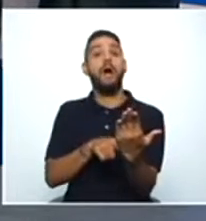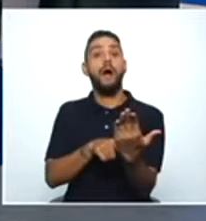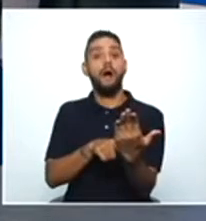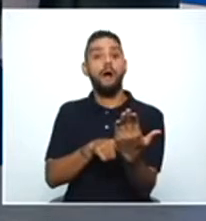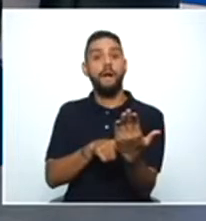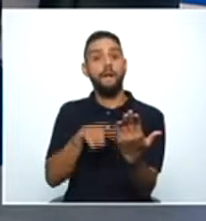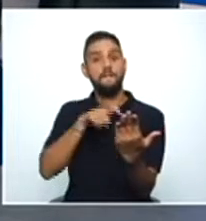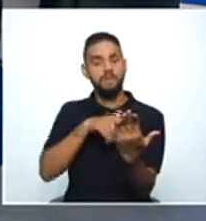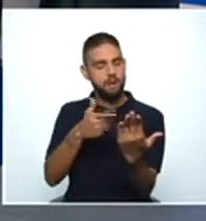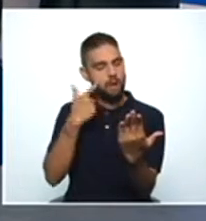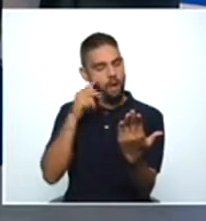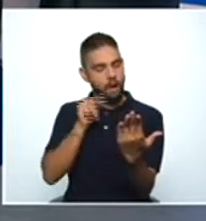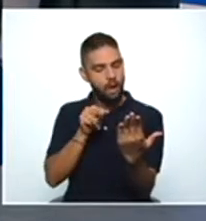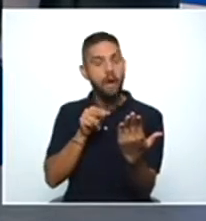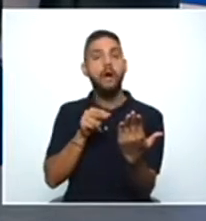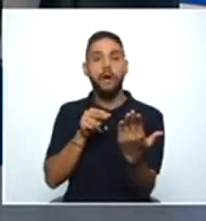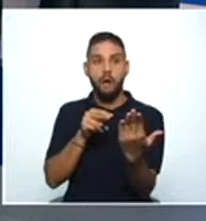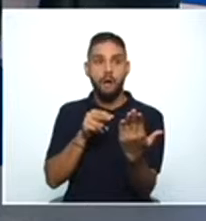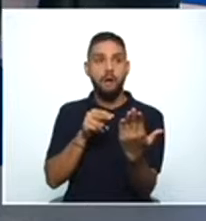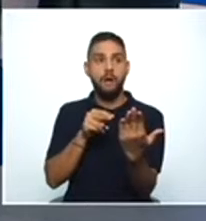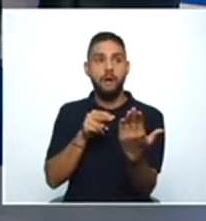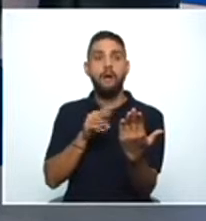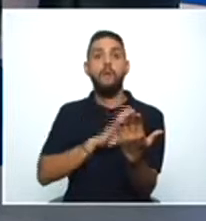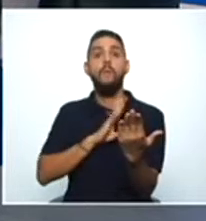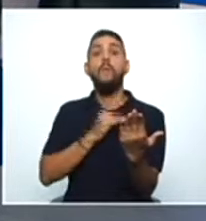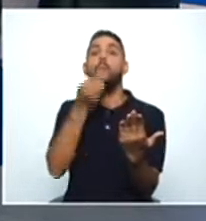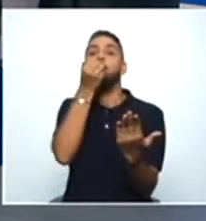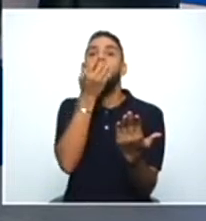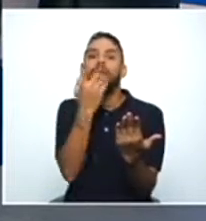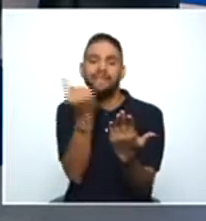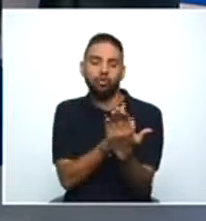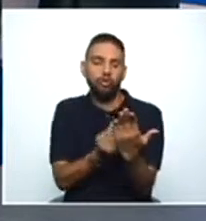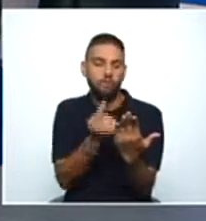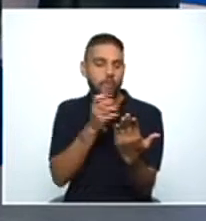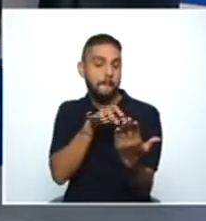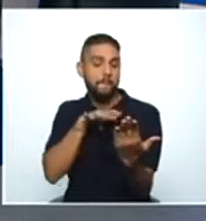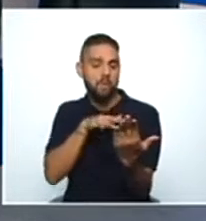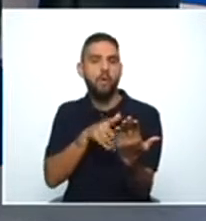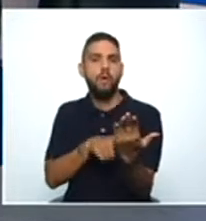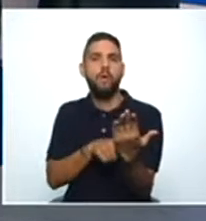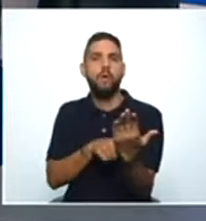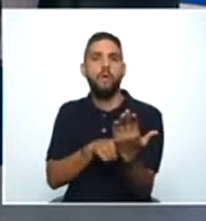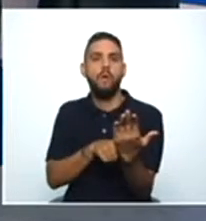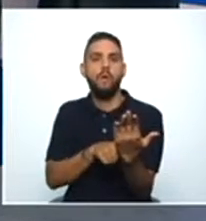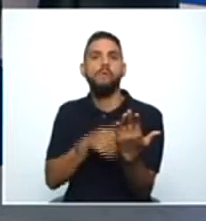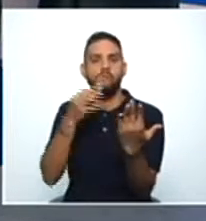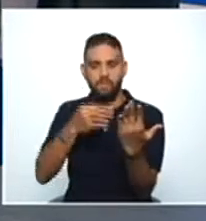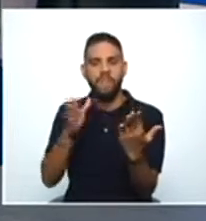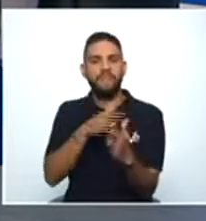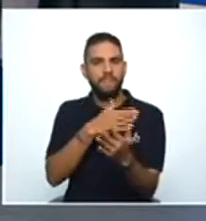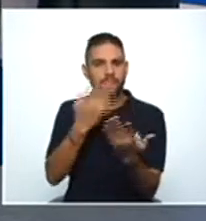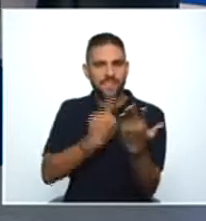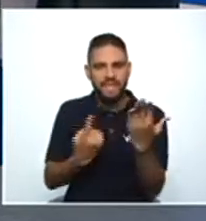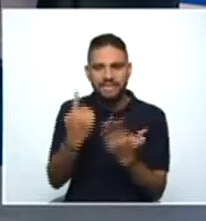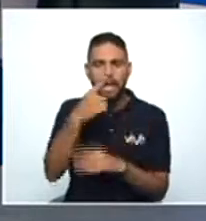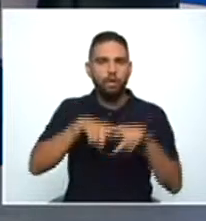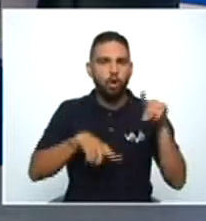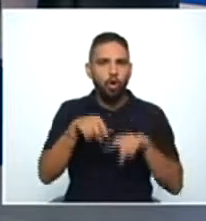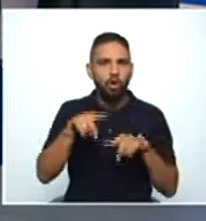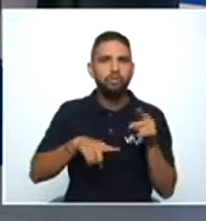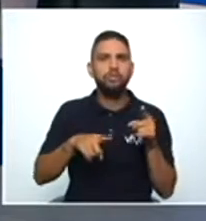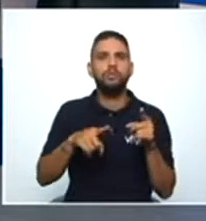hay que tener siempre presente que un disco bonito quizás se vende mucho más aunque un disco no tanto bonito bien diseñado ahí es donde entrar no